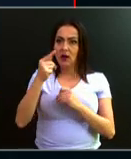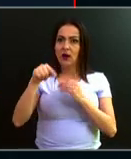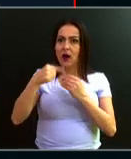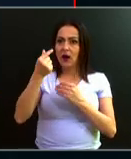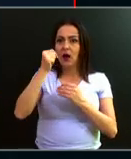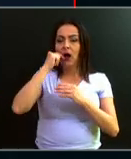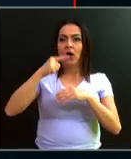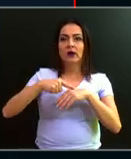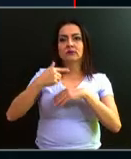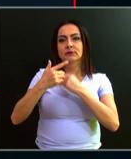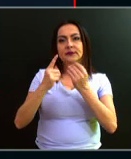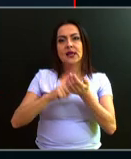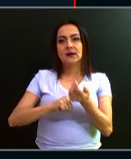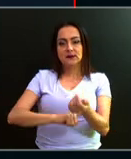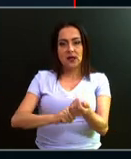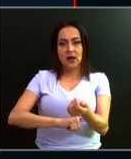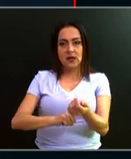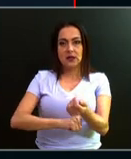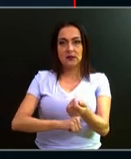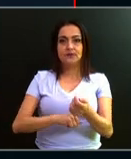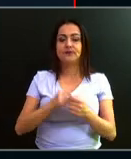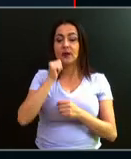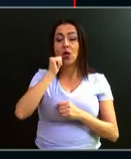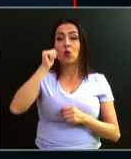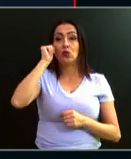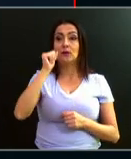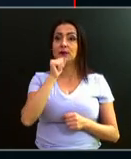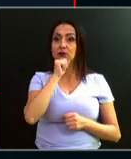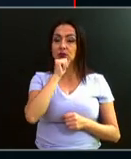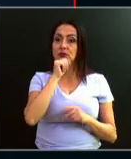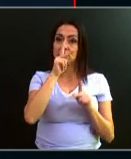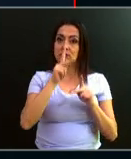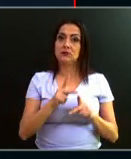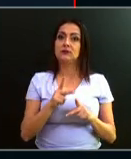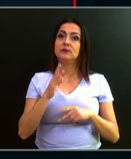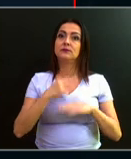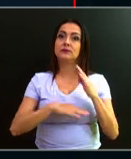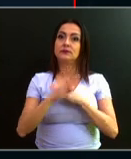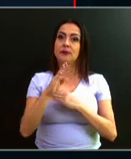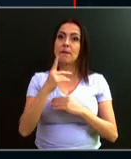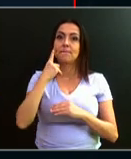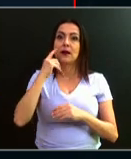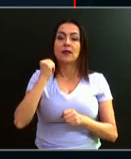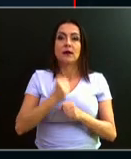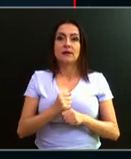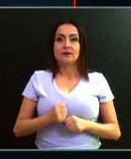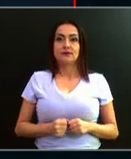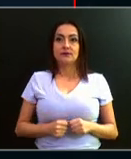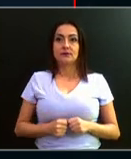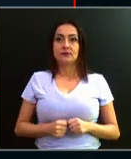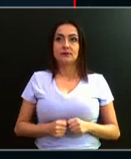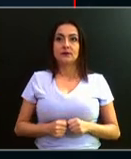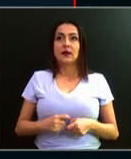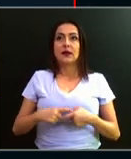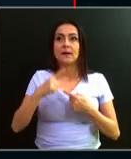de consanguinidad o afinidad, así como los adultos mayores o personas con discapacidad para trabajar y bajo dependencia económica del